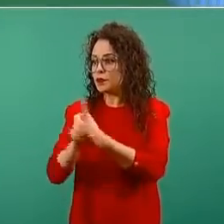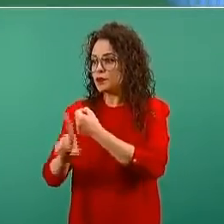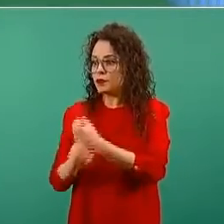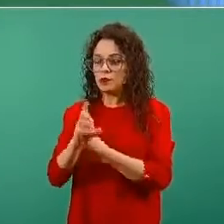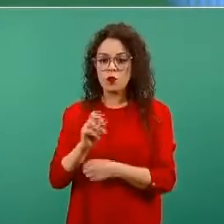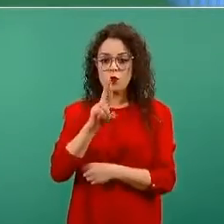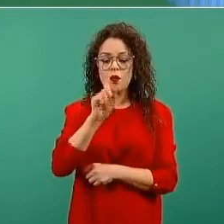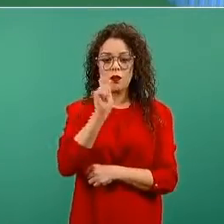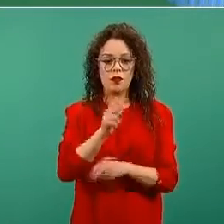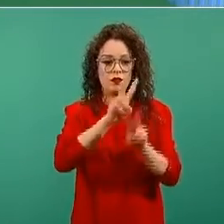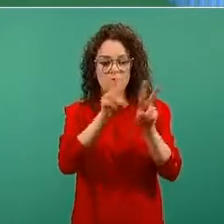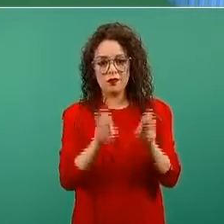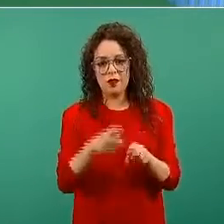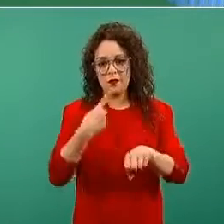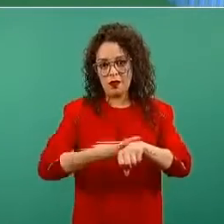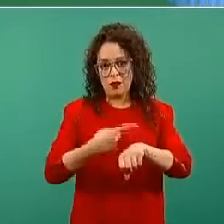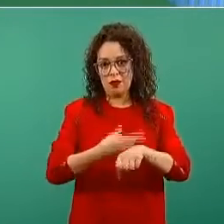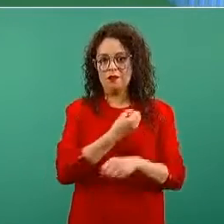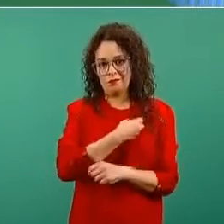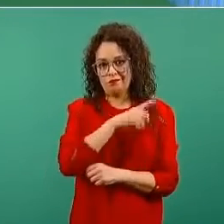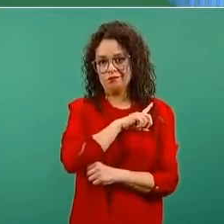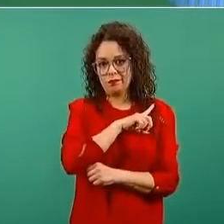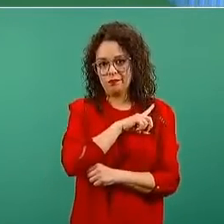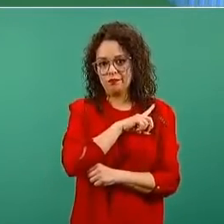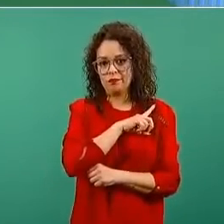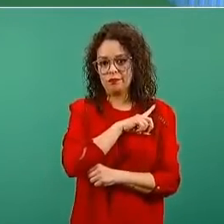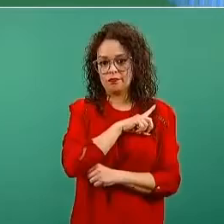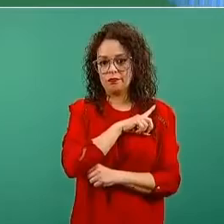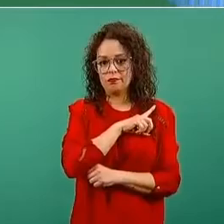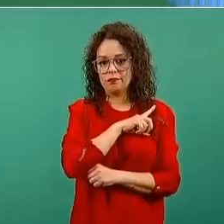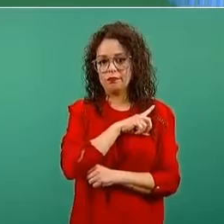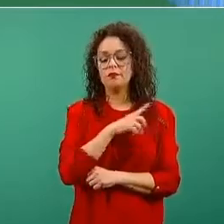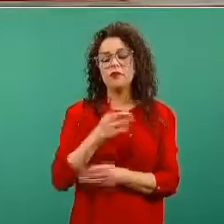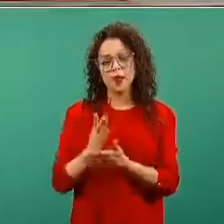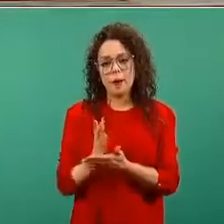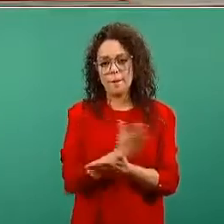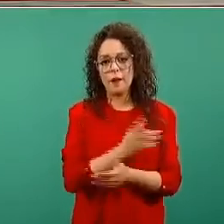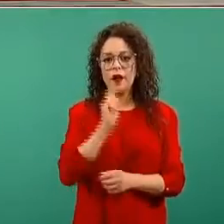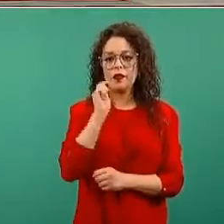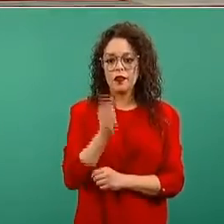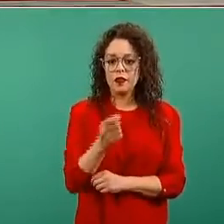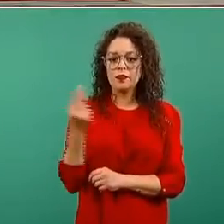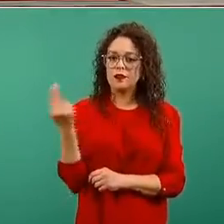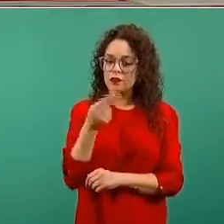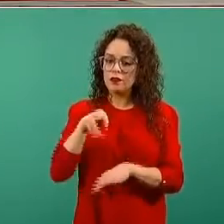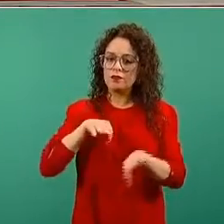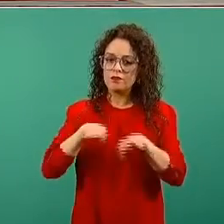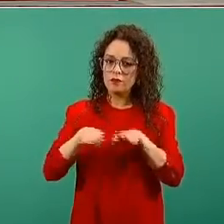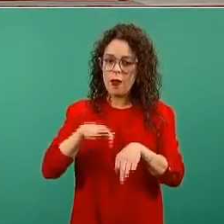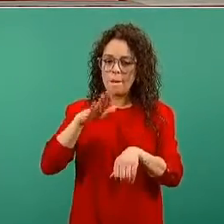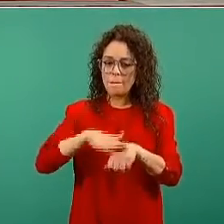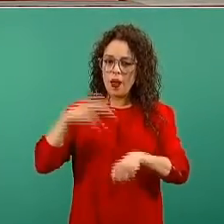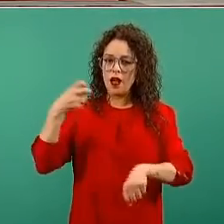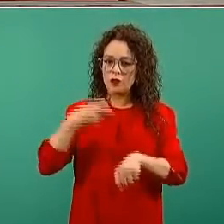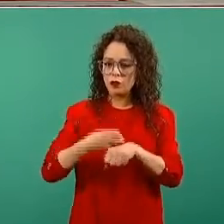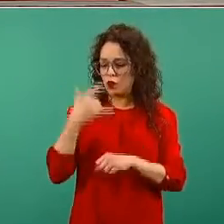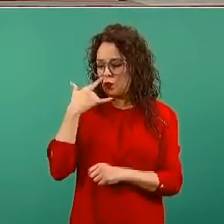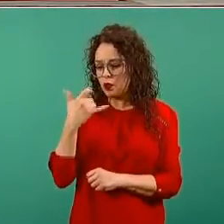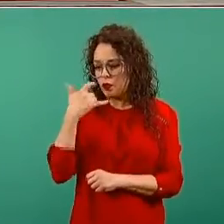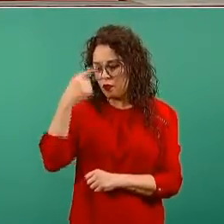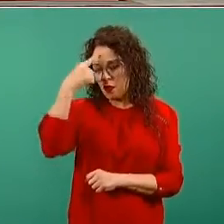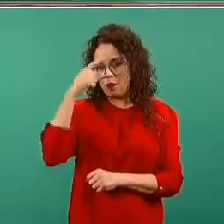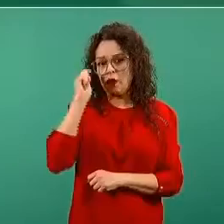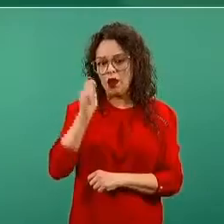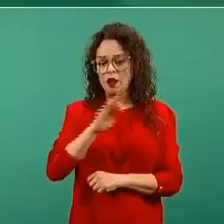salud y de los pendientes que hay que trabajar para lograr un sistema de salud integral,